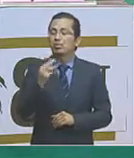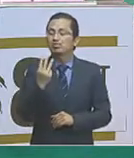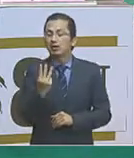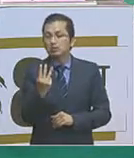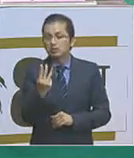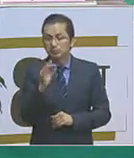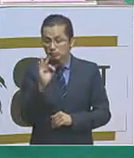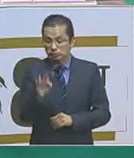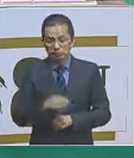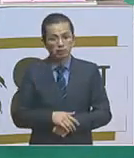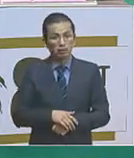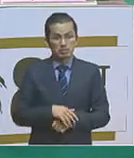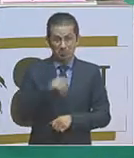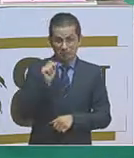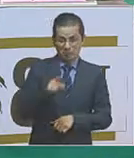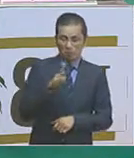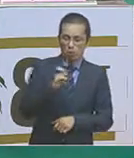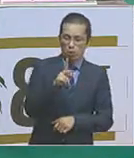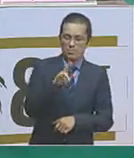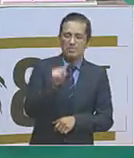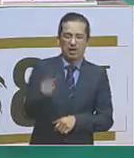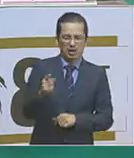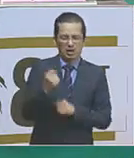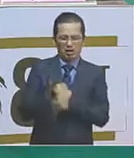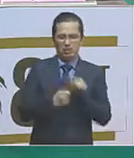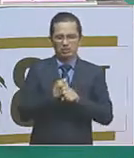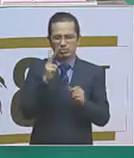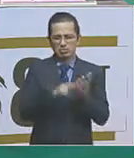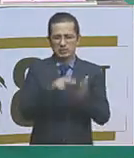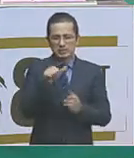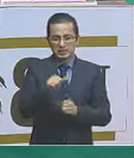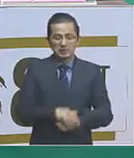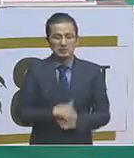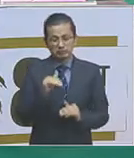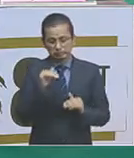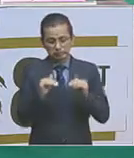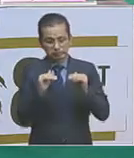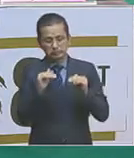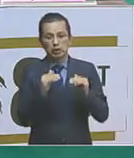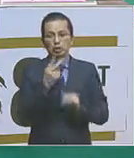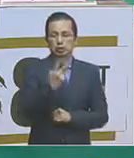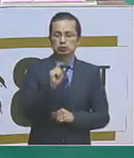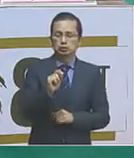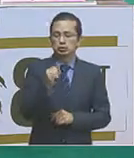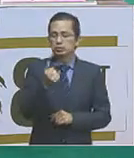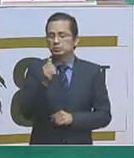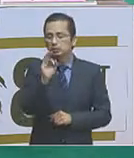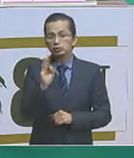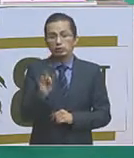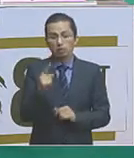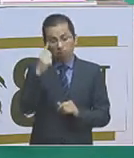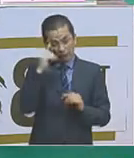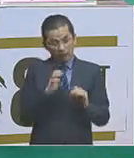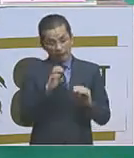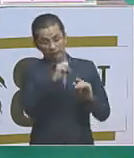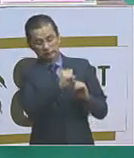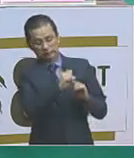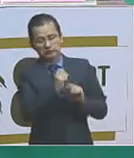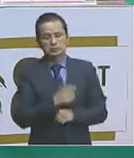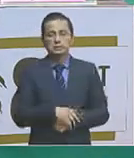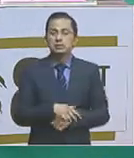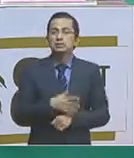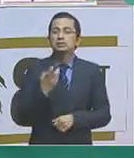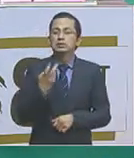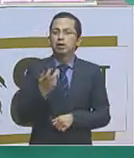referéndum de bolivia del 2016 con 2.6 por ciento de diferencia entre el sí y el no y algo que